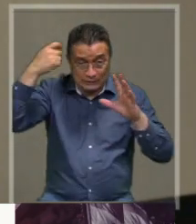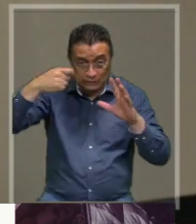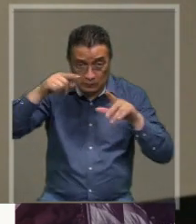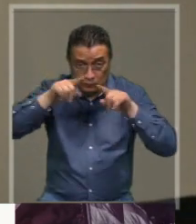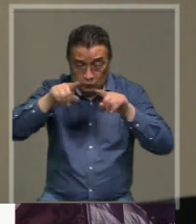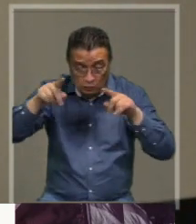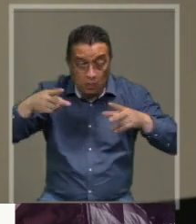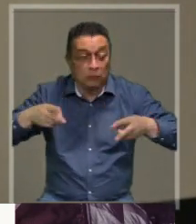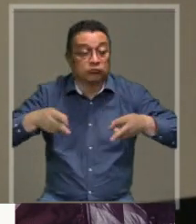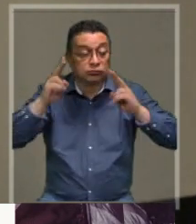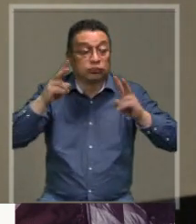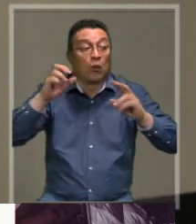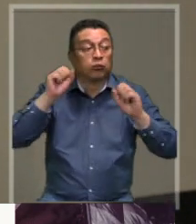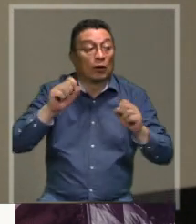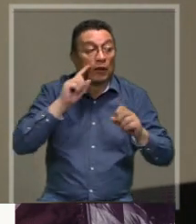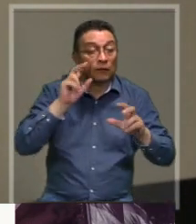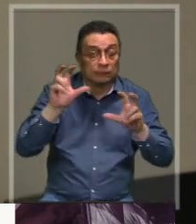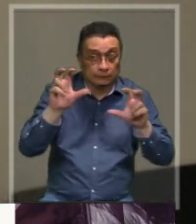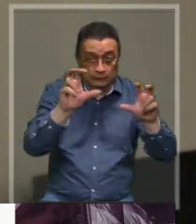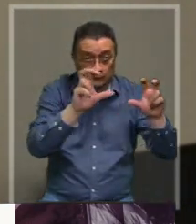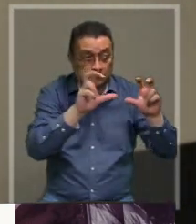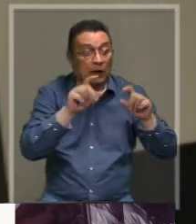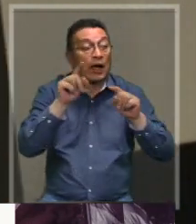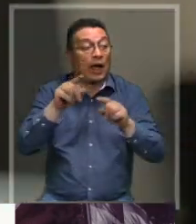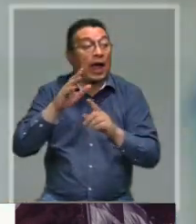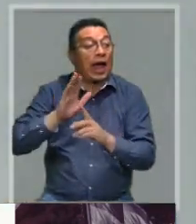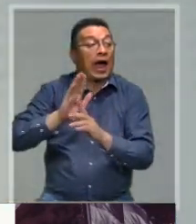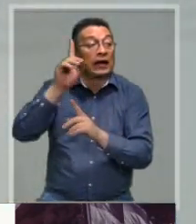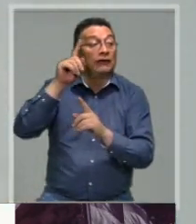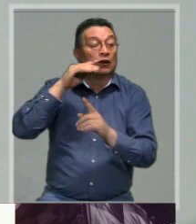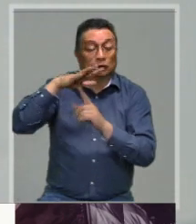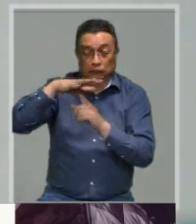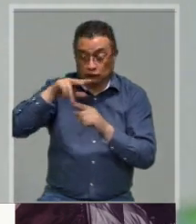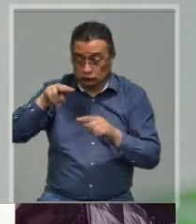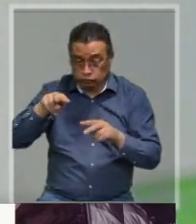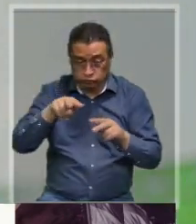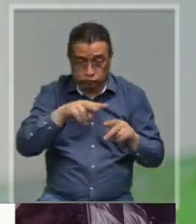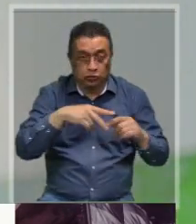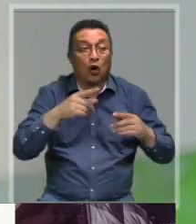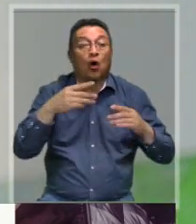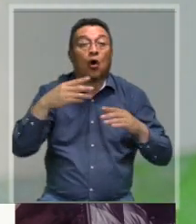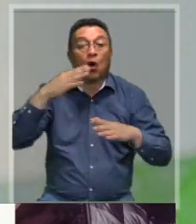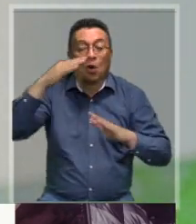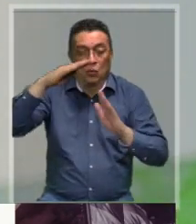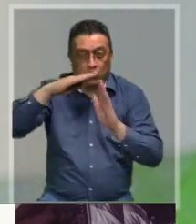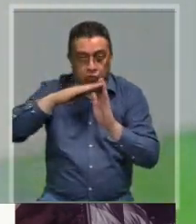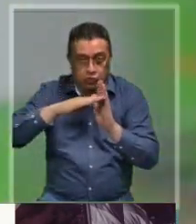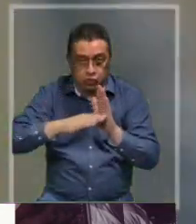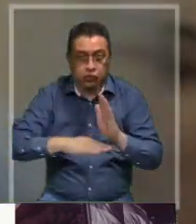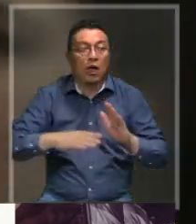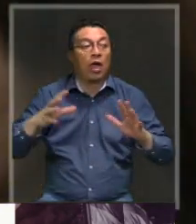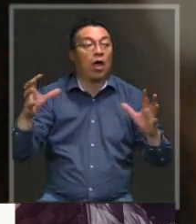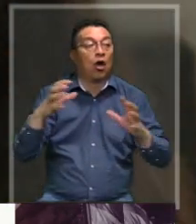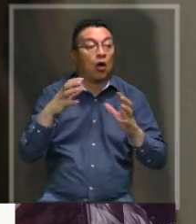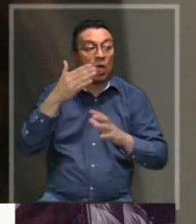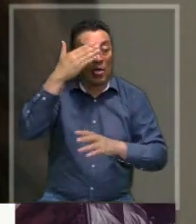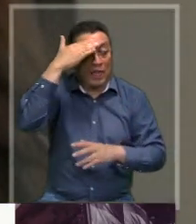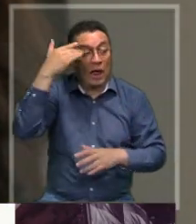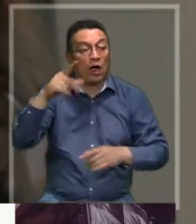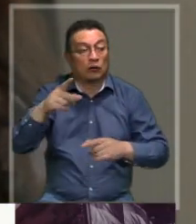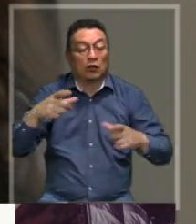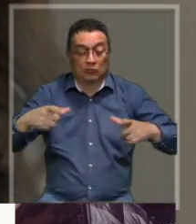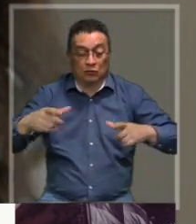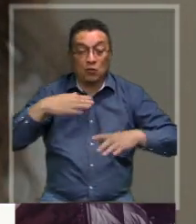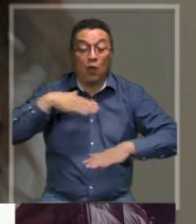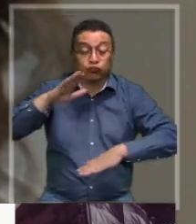permite tomar decisiones. Y arriba está el bajo, cómo va bajando la temperatura en el foco del incendio. O sea, ahí se presenta, tiene una cámara